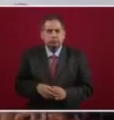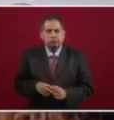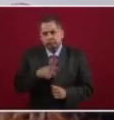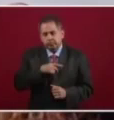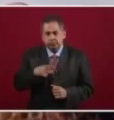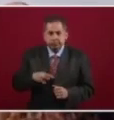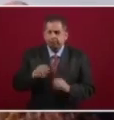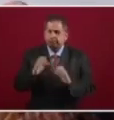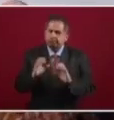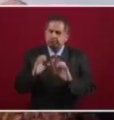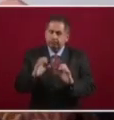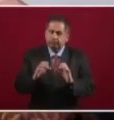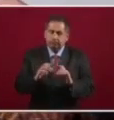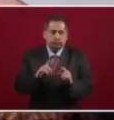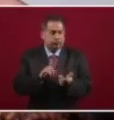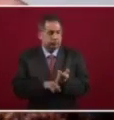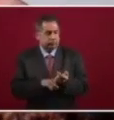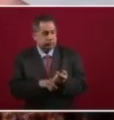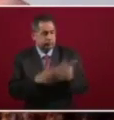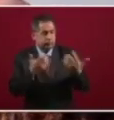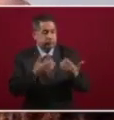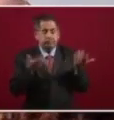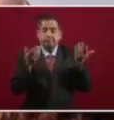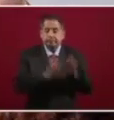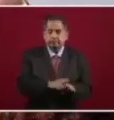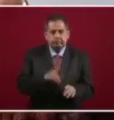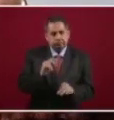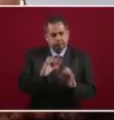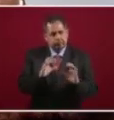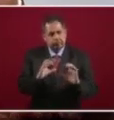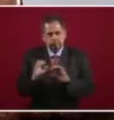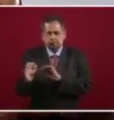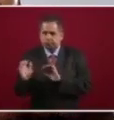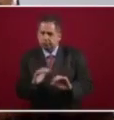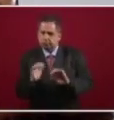tenemos que cuidar las fuentes de empleo,